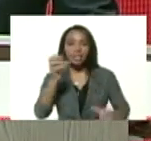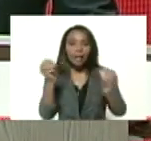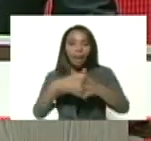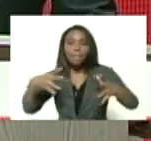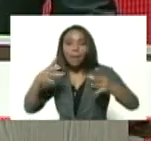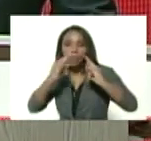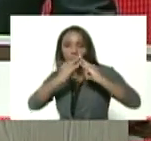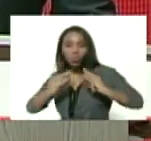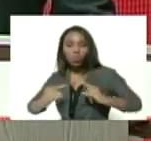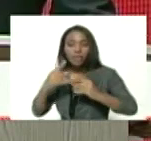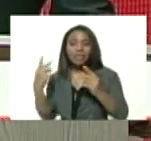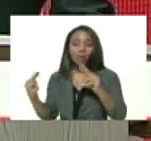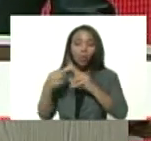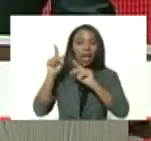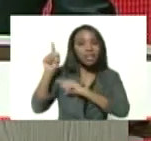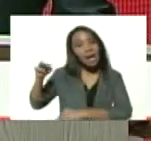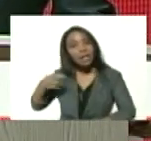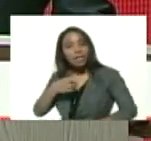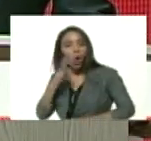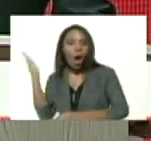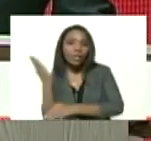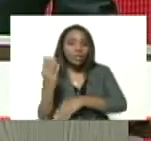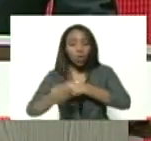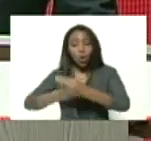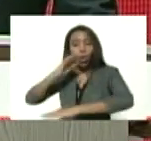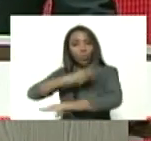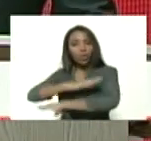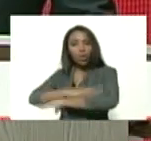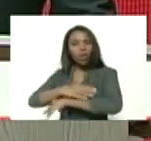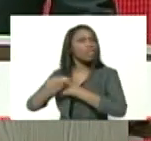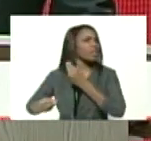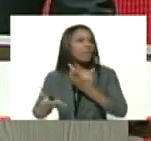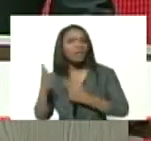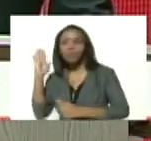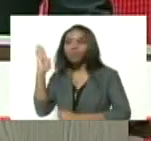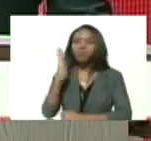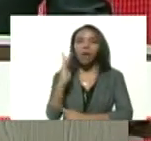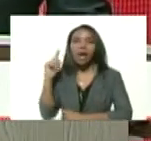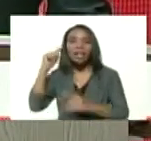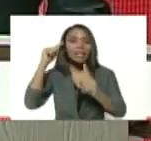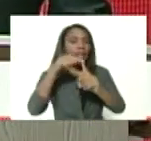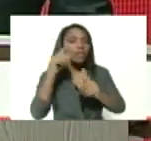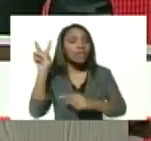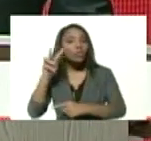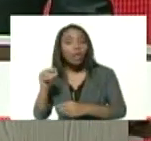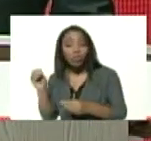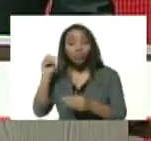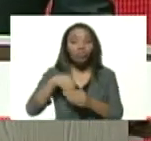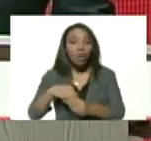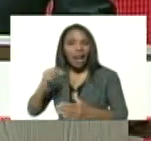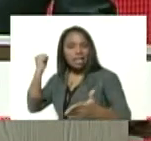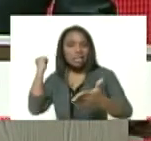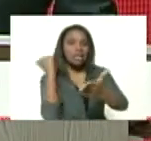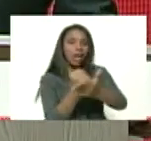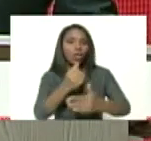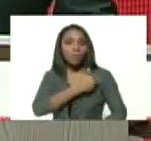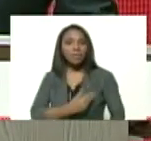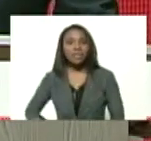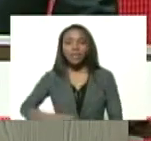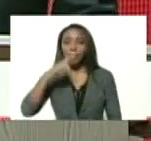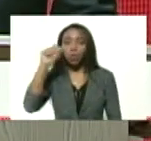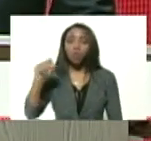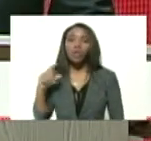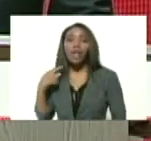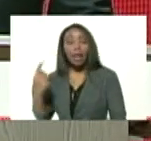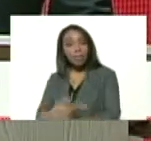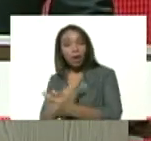que se encuentran en Río Hacha y todas las acciones que venían hacia Venezuela, incluido el asesinato del presidente Maduro, del